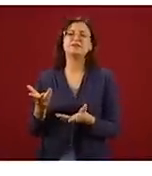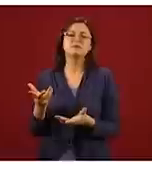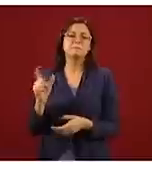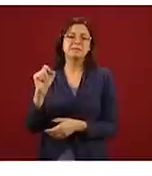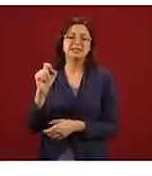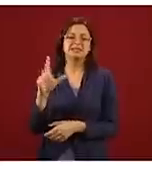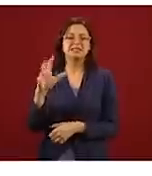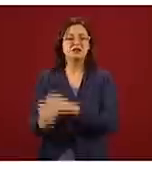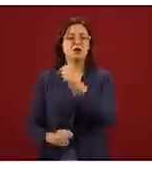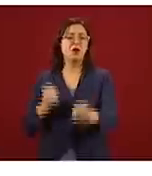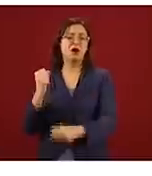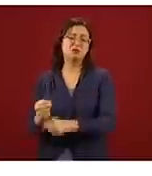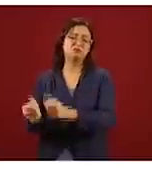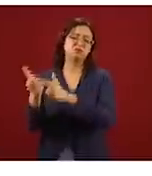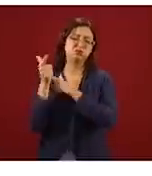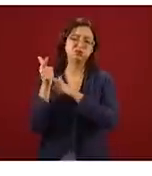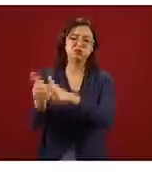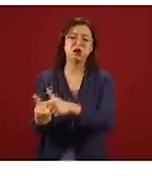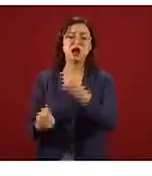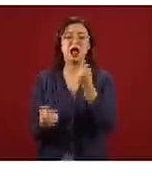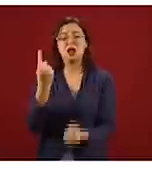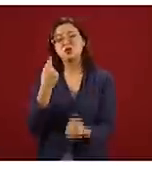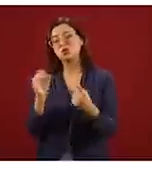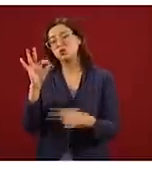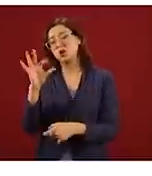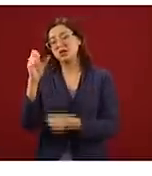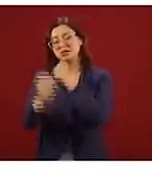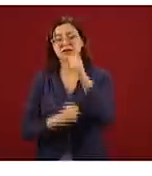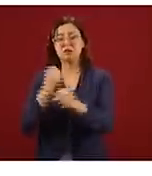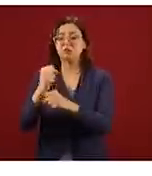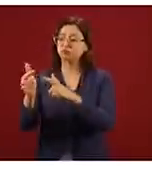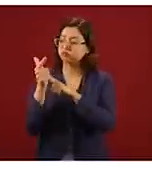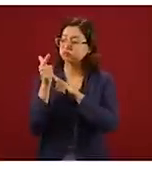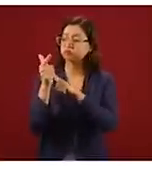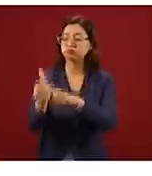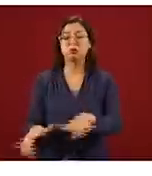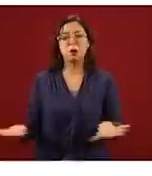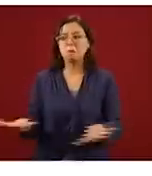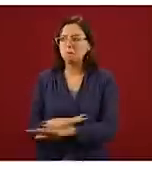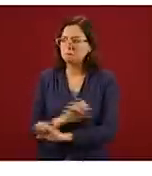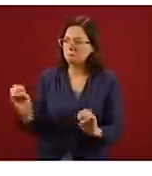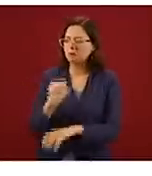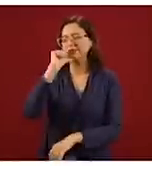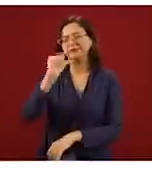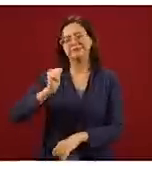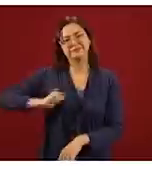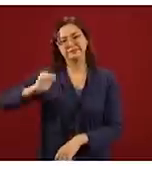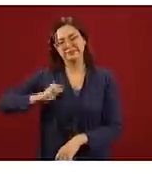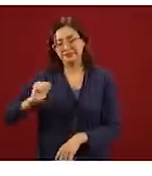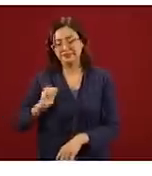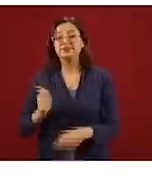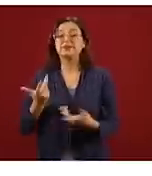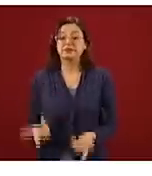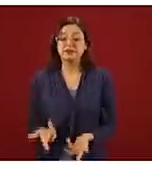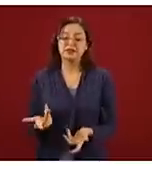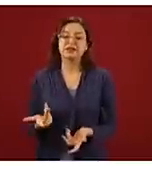más de 25 años, en algunos casos hasta 40 años, sin ser renovados en las instalaciones de salud. Y particularmente cuanto